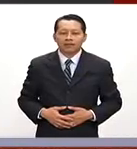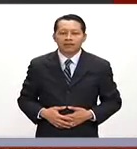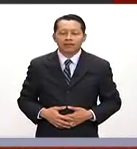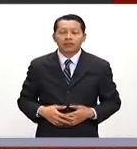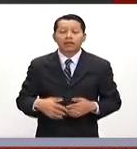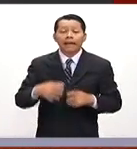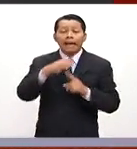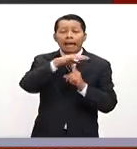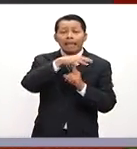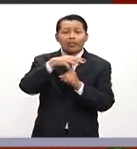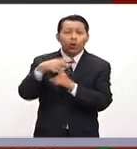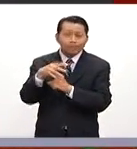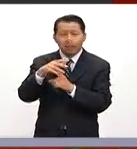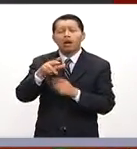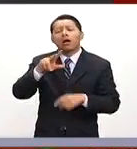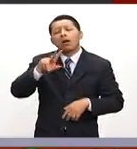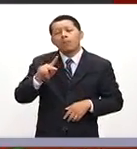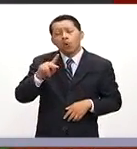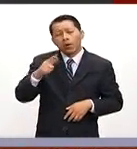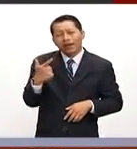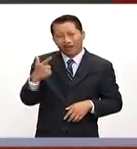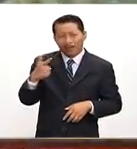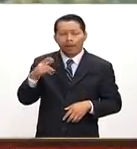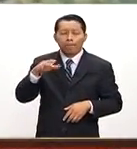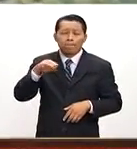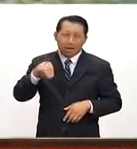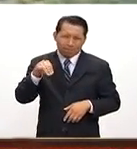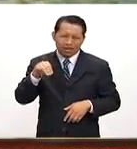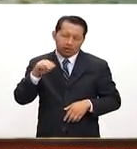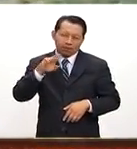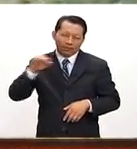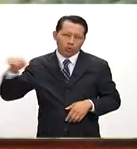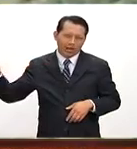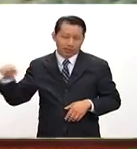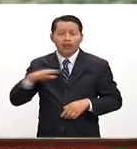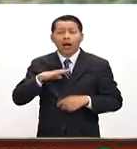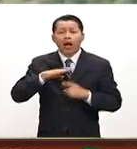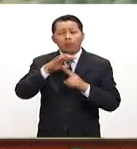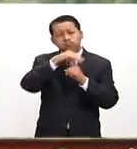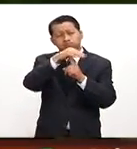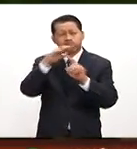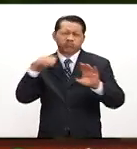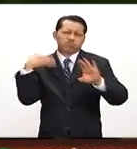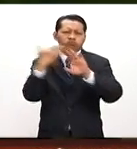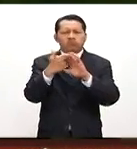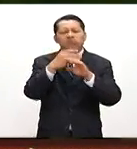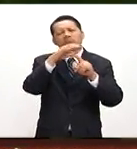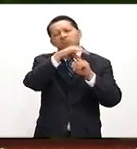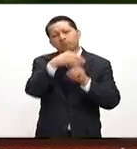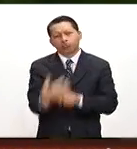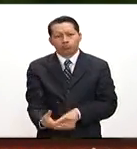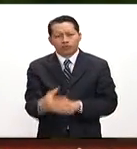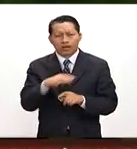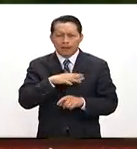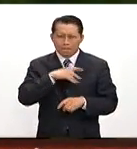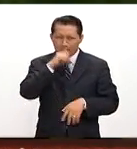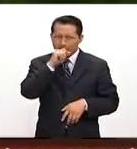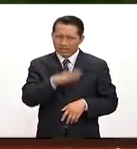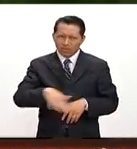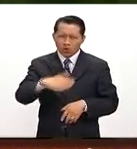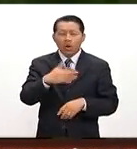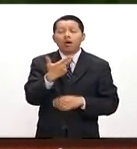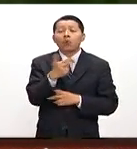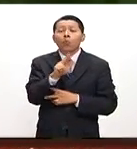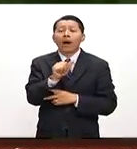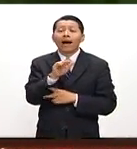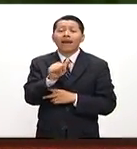Un helicóptero de la Procuraduría de Justicia de Michoacán fue derribado en el municipio de La Huacana, dentro de la región de Tierra Caliente. En su